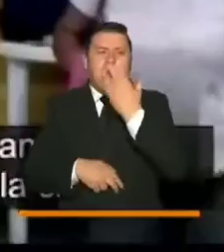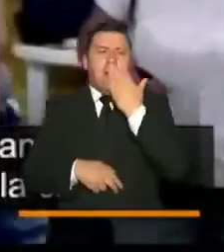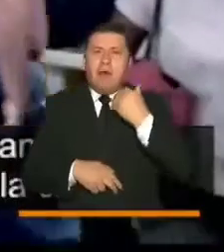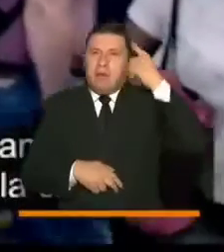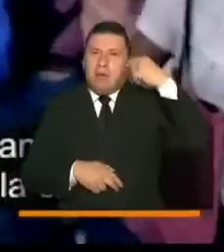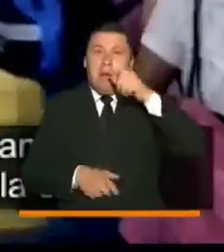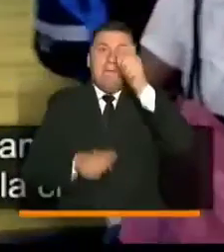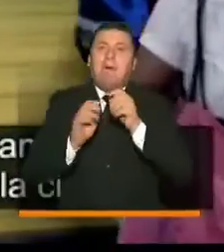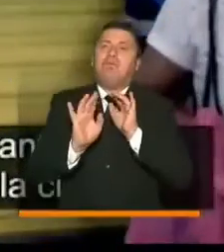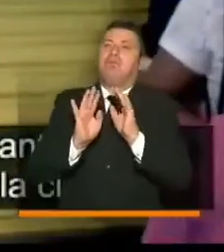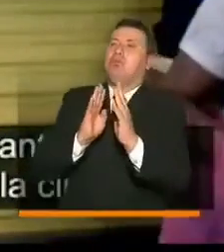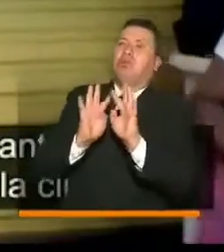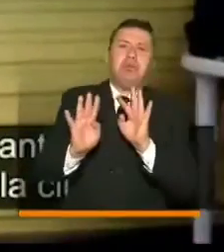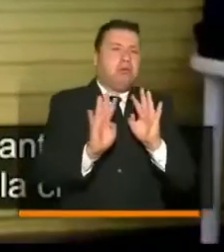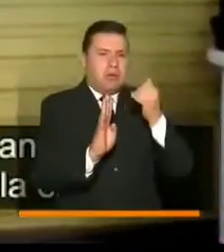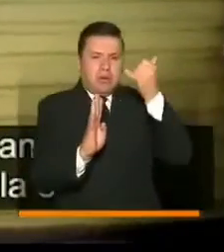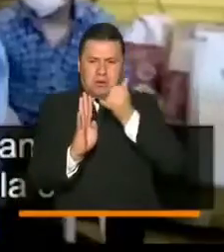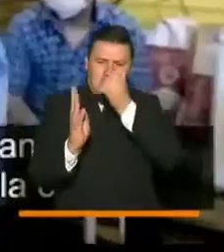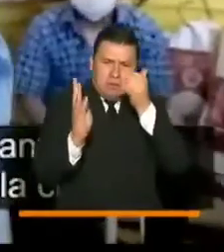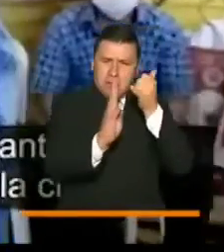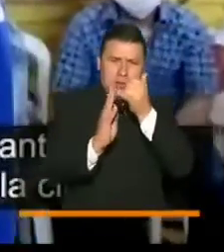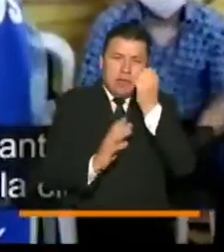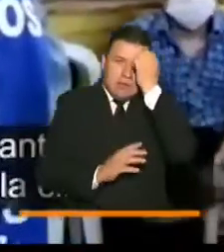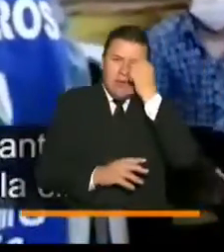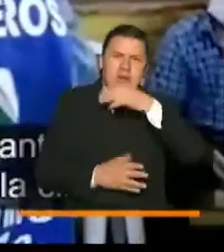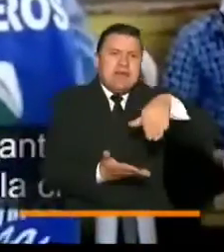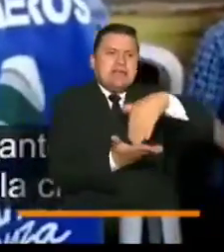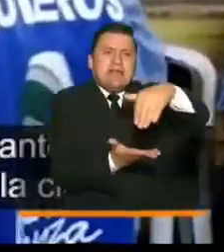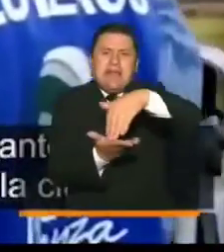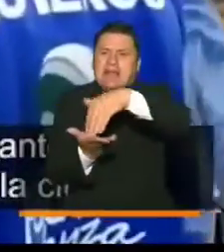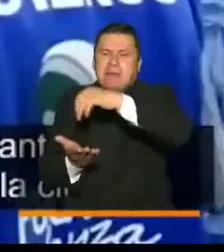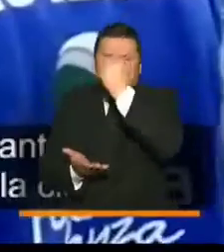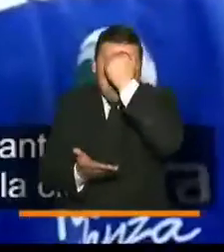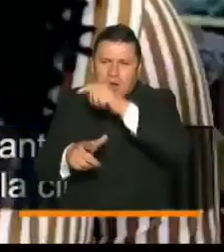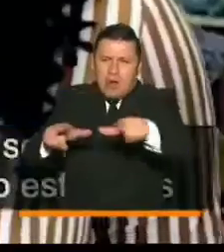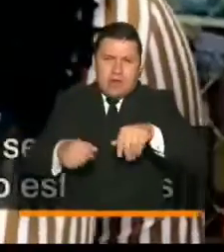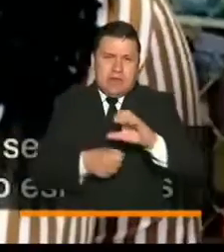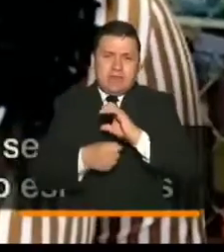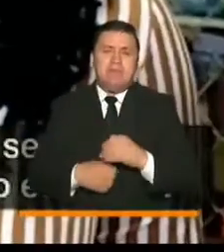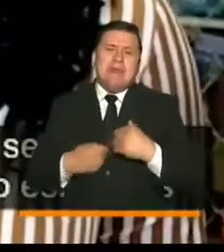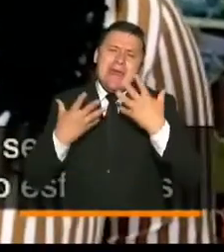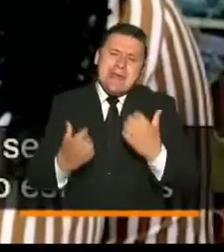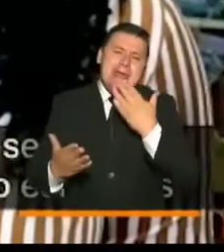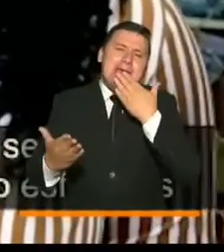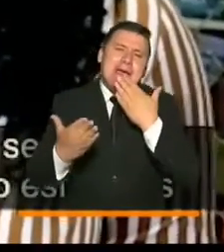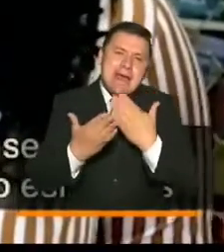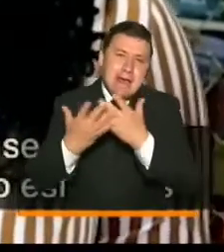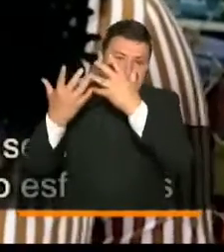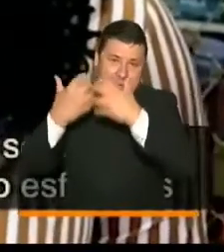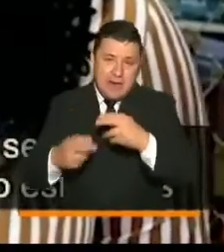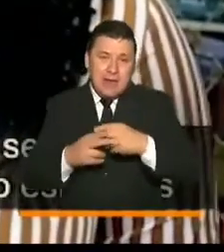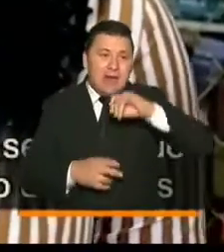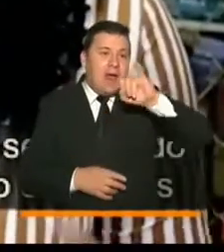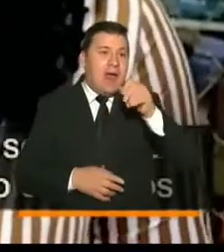temperatura a todas las personas que están tanto en la Galería Central como en otros puntos claves de la ciudad. Queremos agradecerle a la empresa